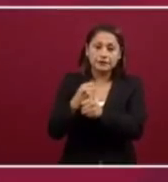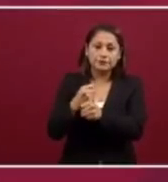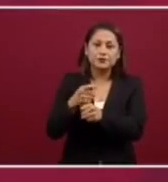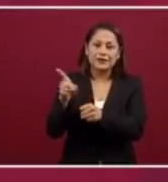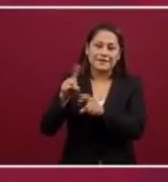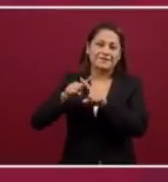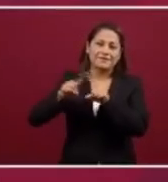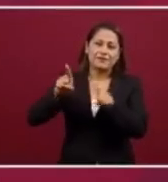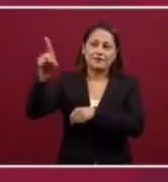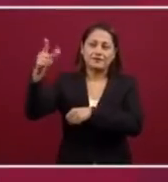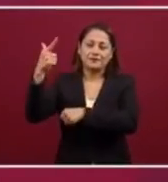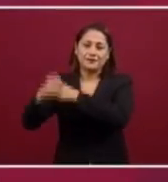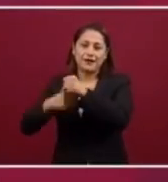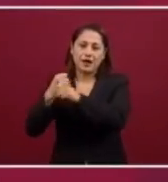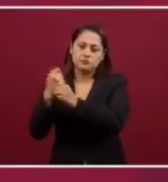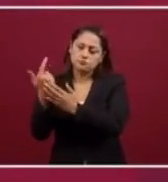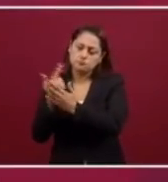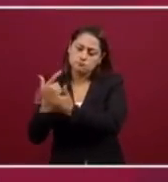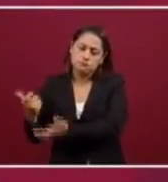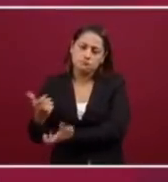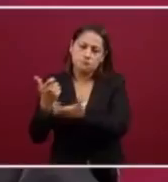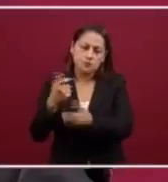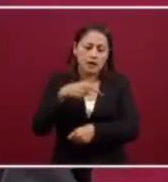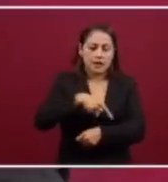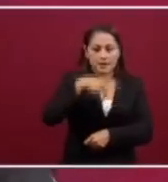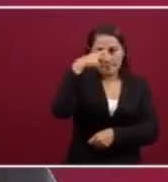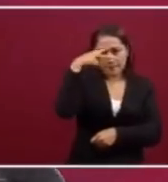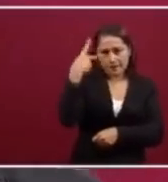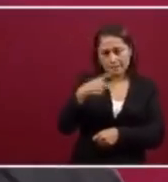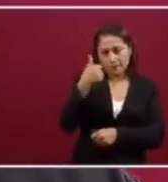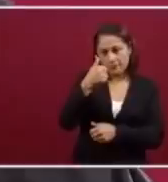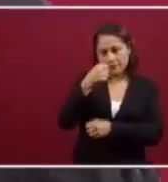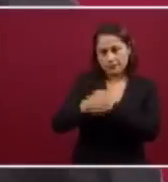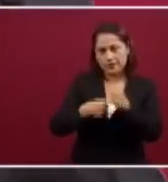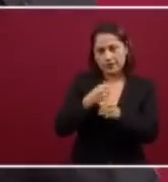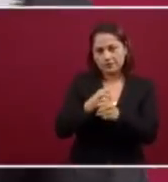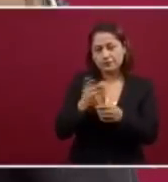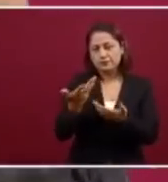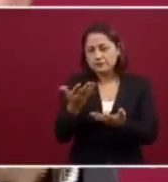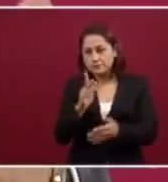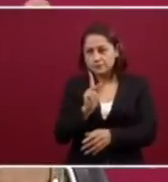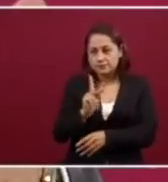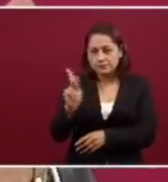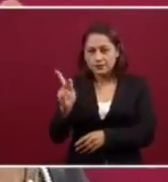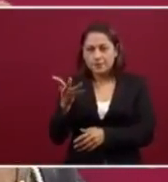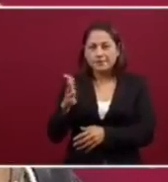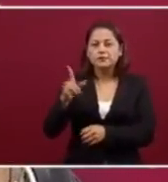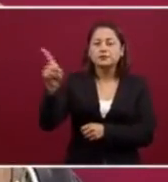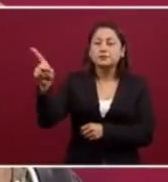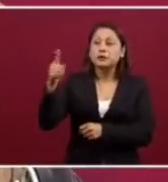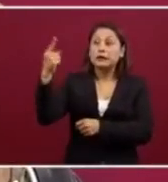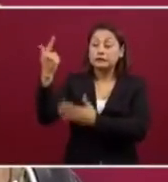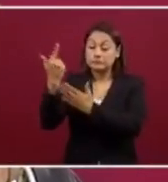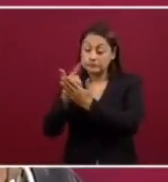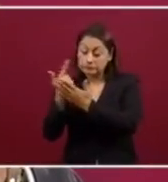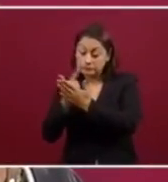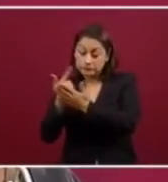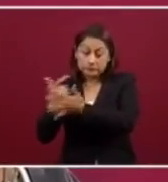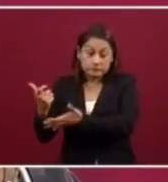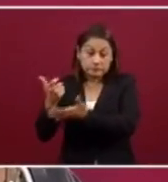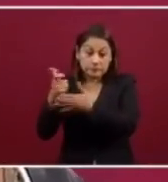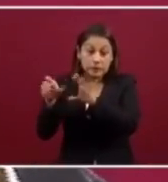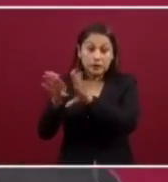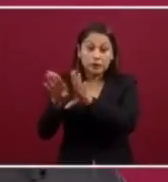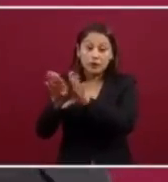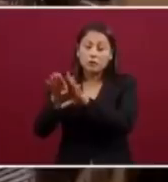6. Casi coincide. Entonces, para ese programa de cooperación que ellos van a procesar en